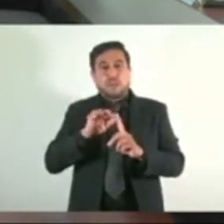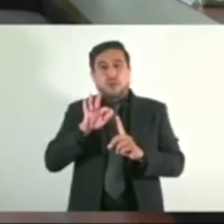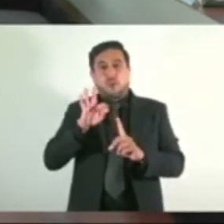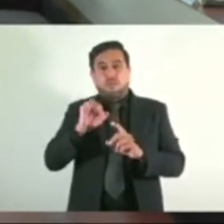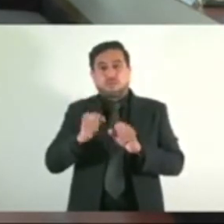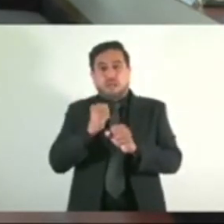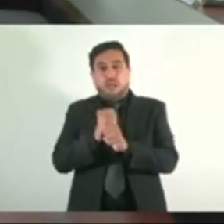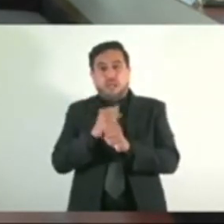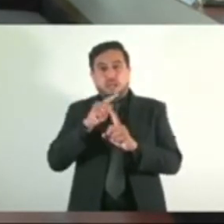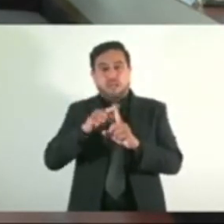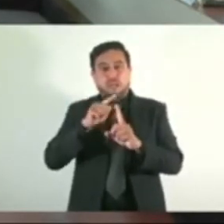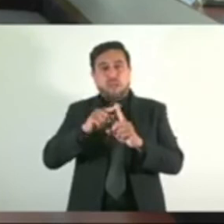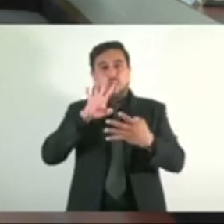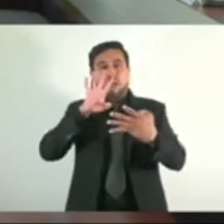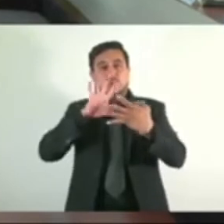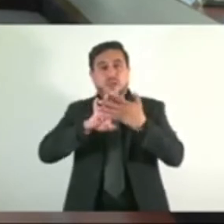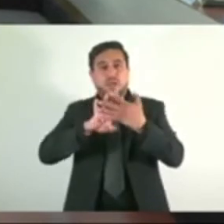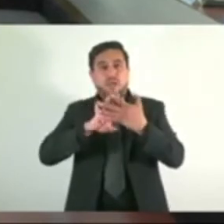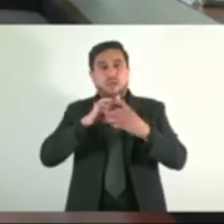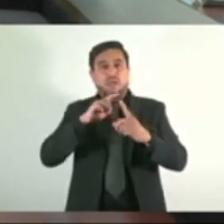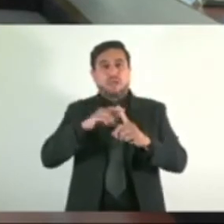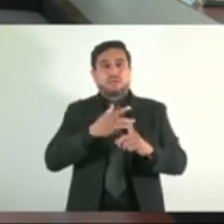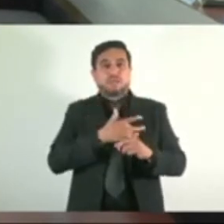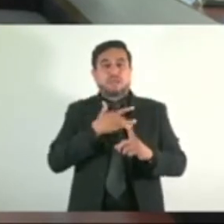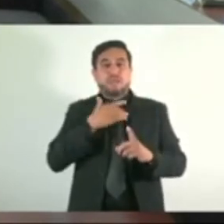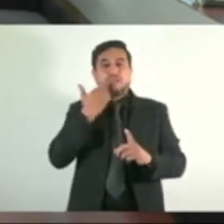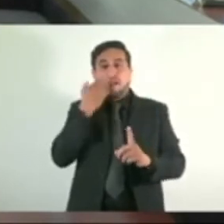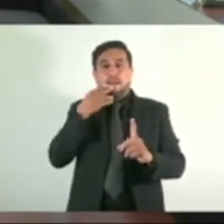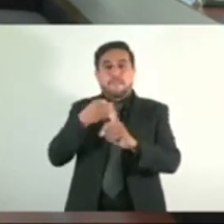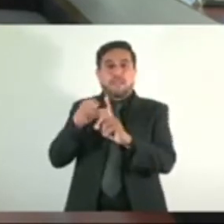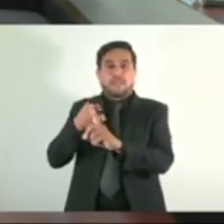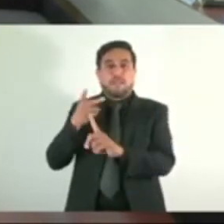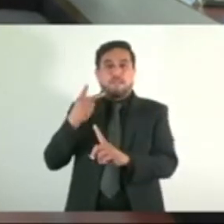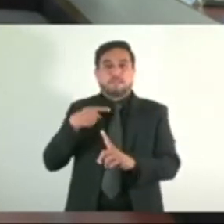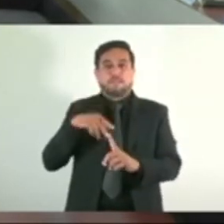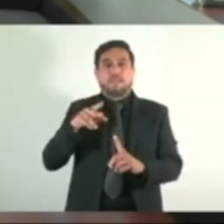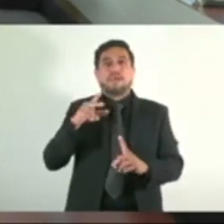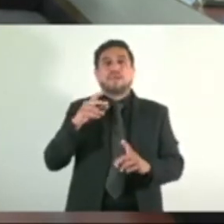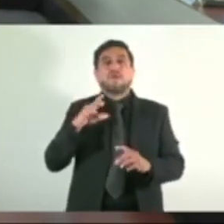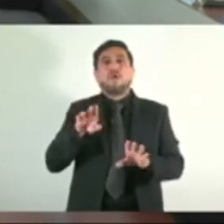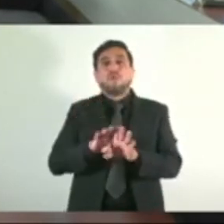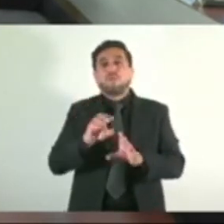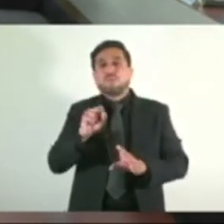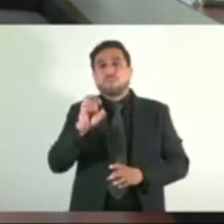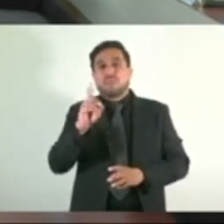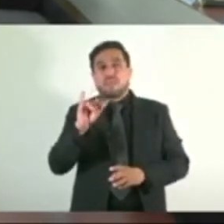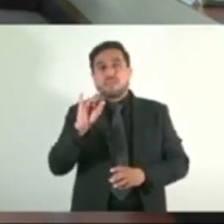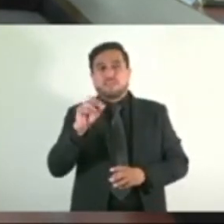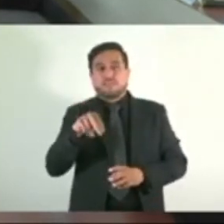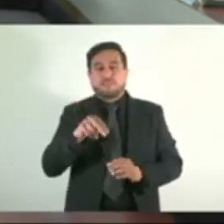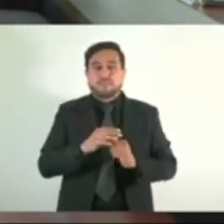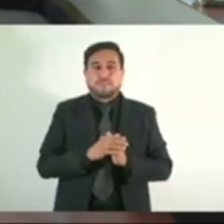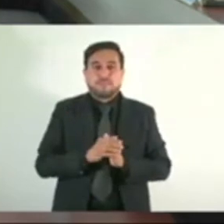prisión por sedición e intento de homicidio. Cuando tú ves como gobernante